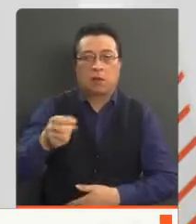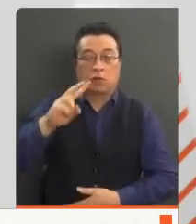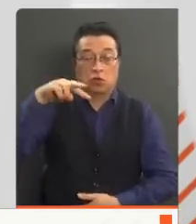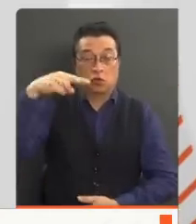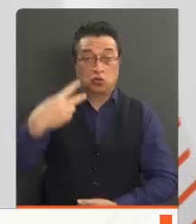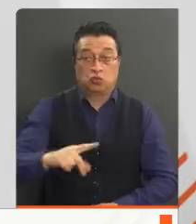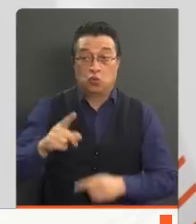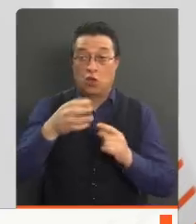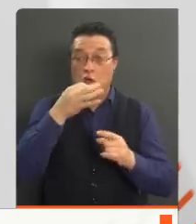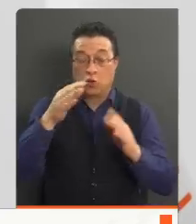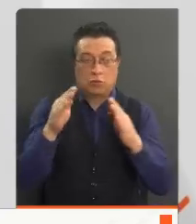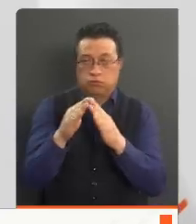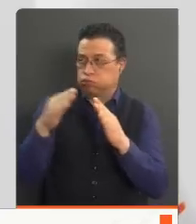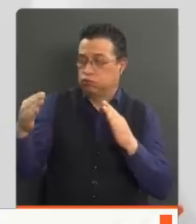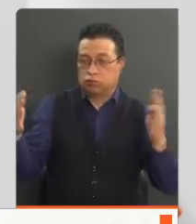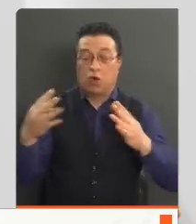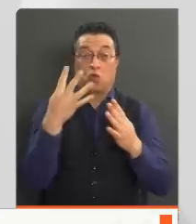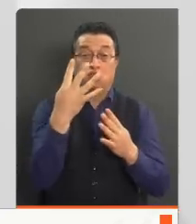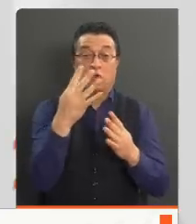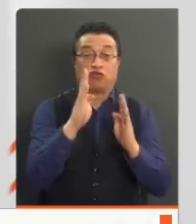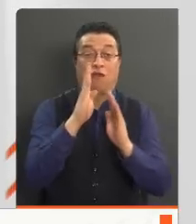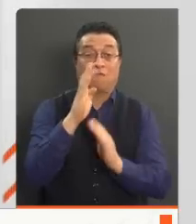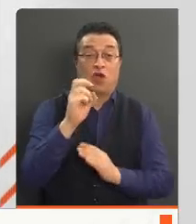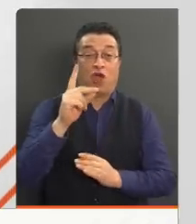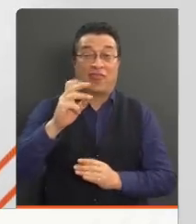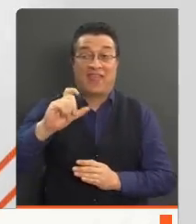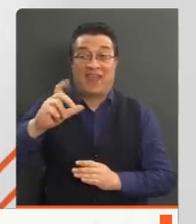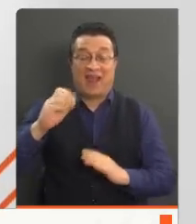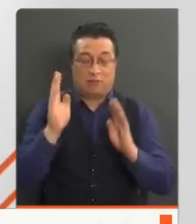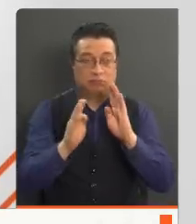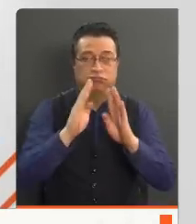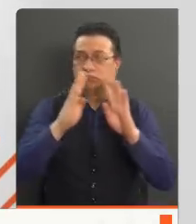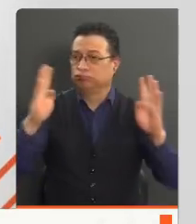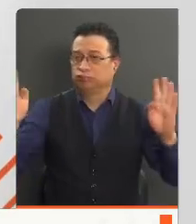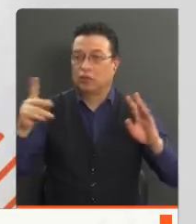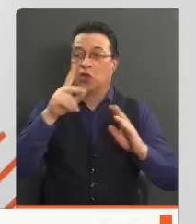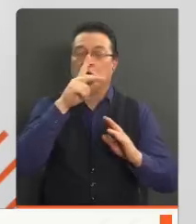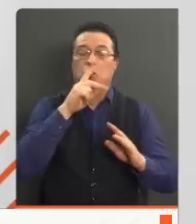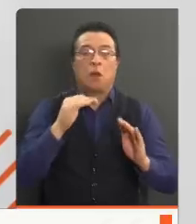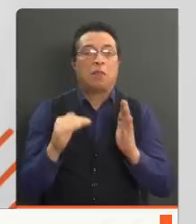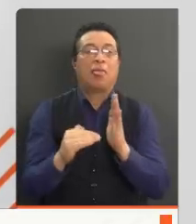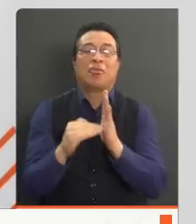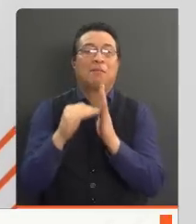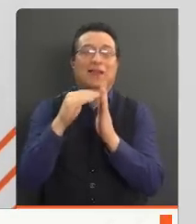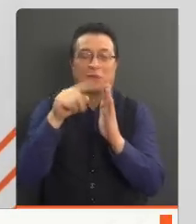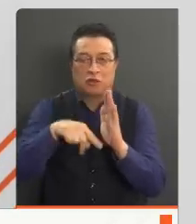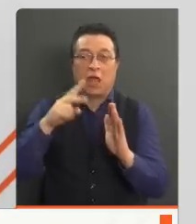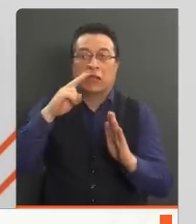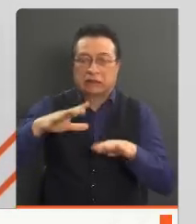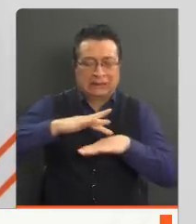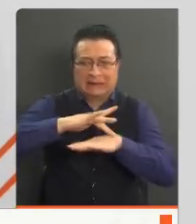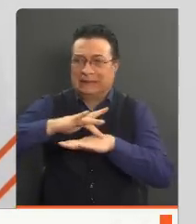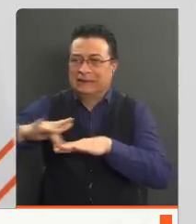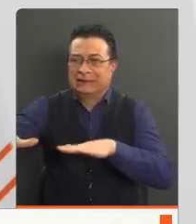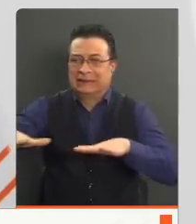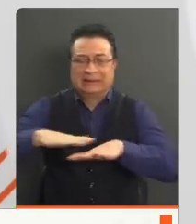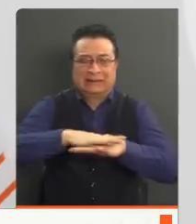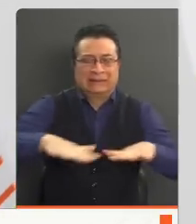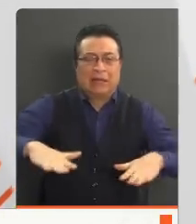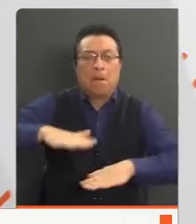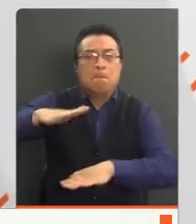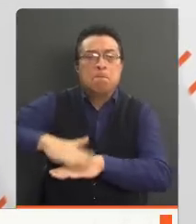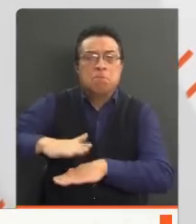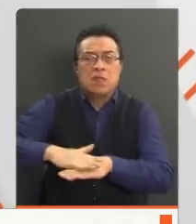algunos muros y juntó 4 bodegas, armando un improvisado departamento, pero sin nada. Nada de lo mínimo que un lugar